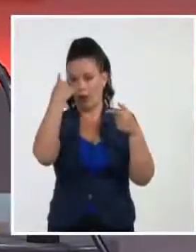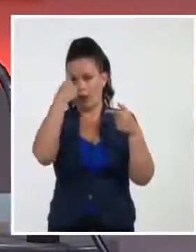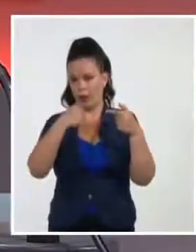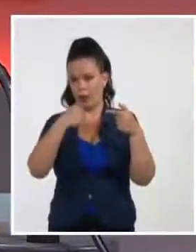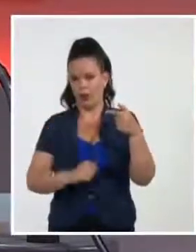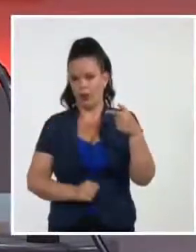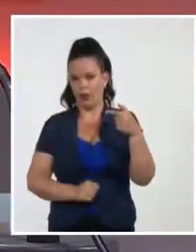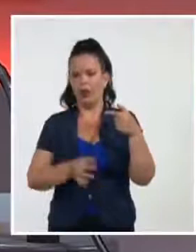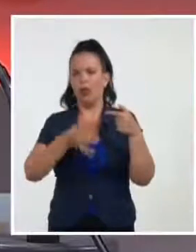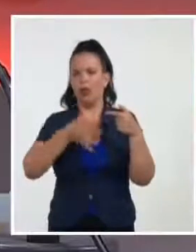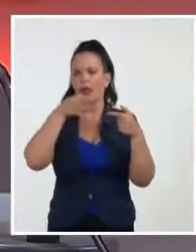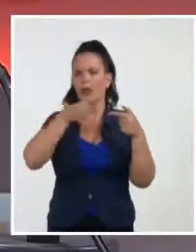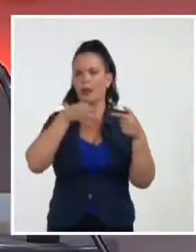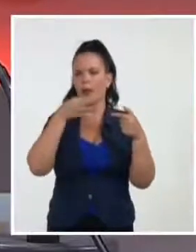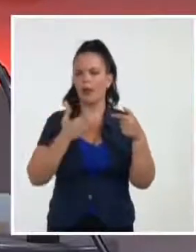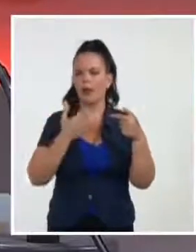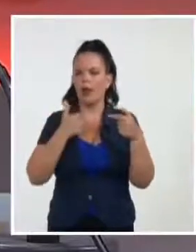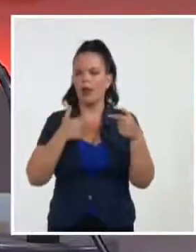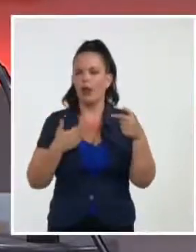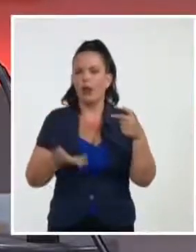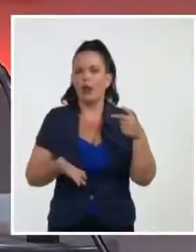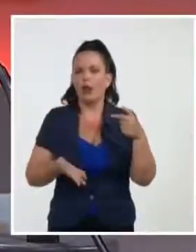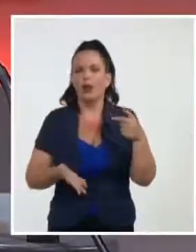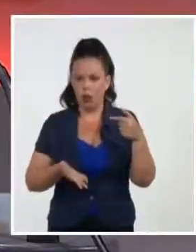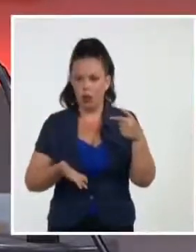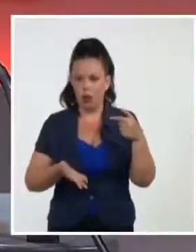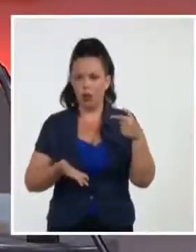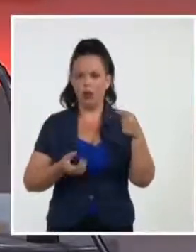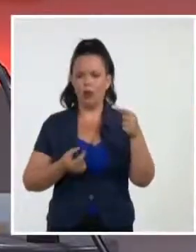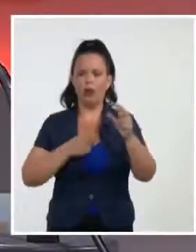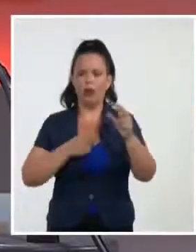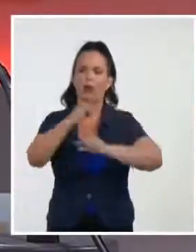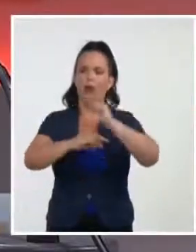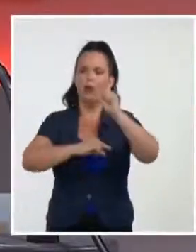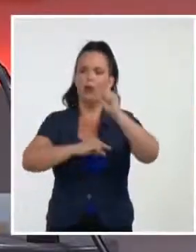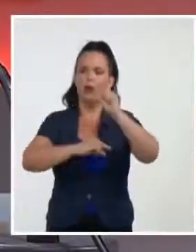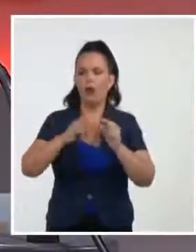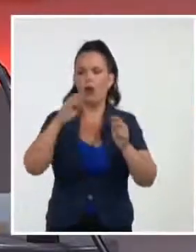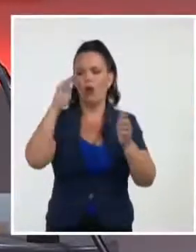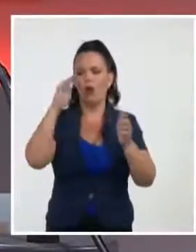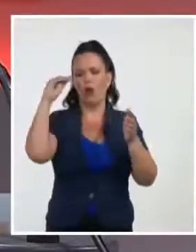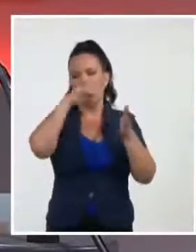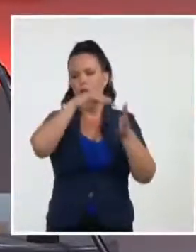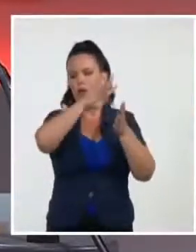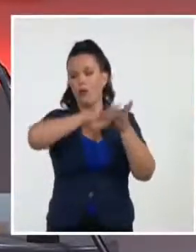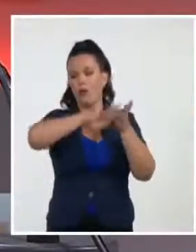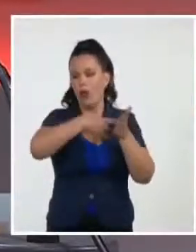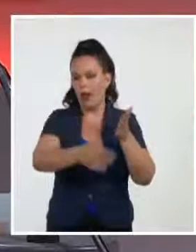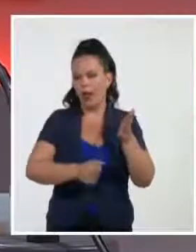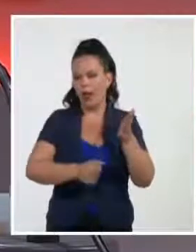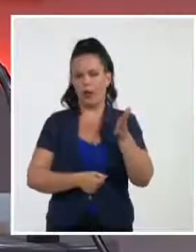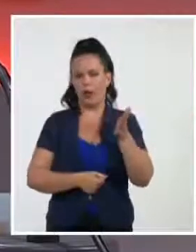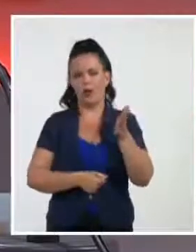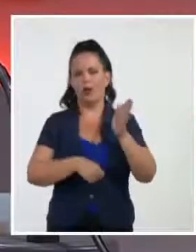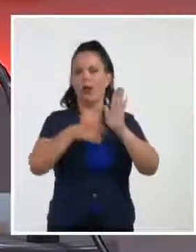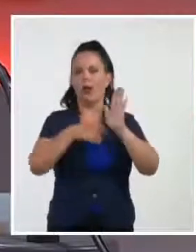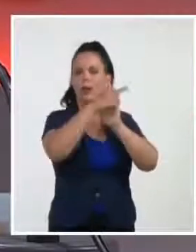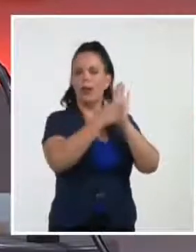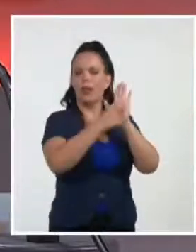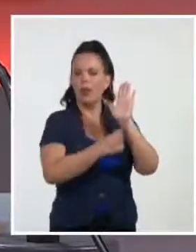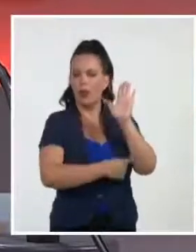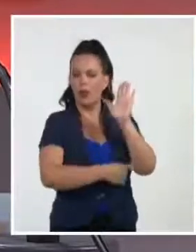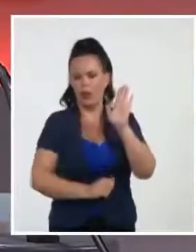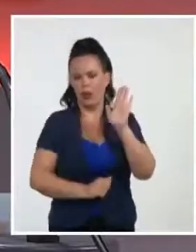de cómo han evolucionado los modelos, qué parámetros se están teniendo en cuenta y cuáles son las particularidades que